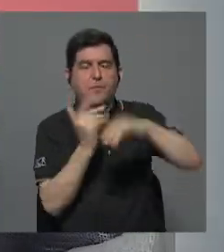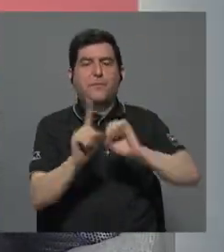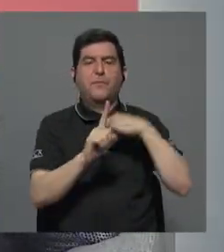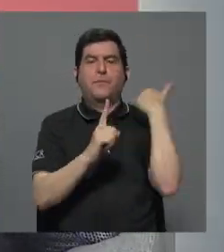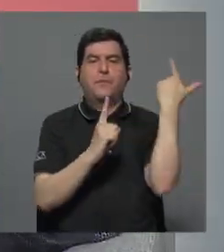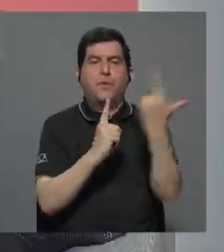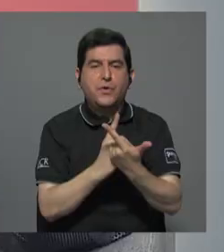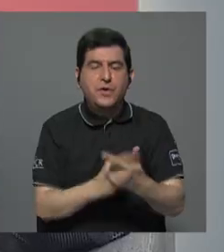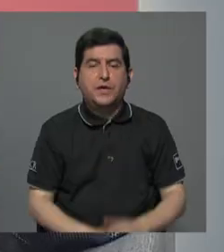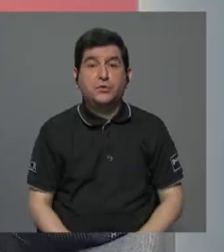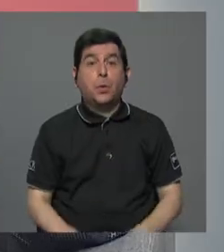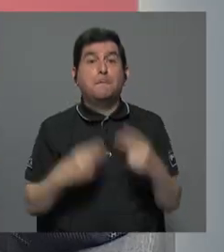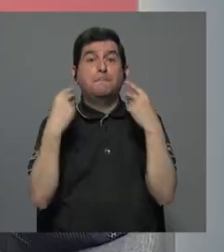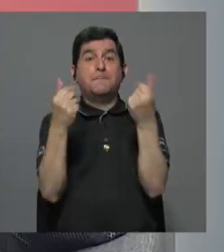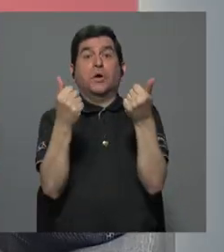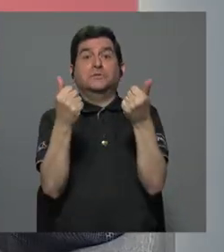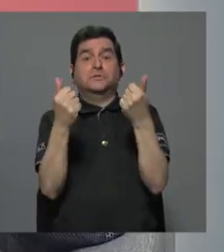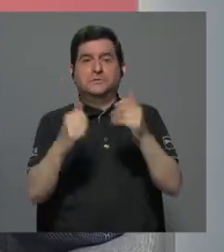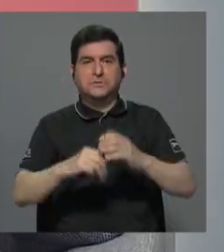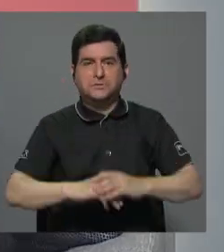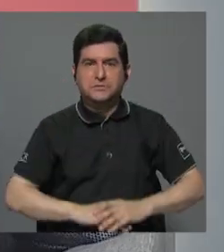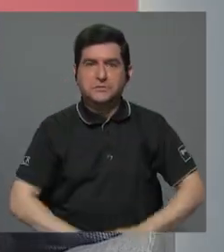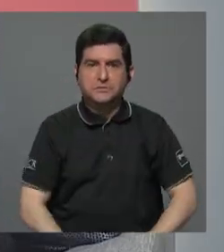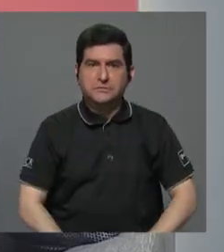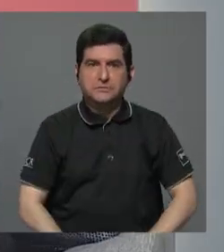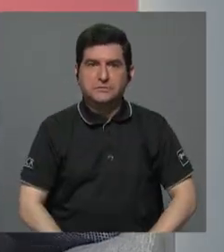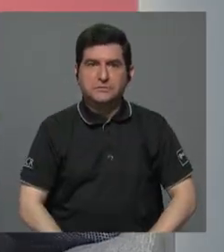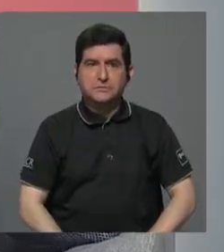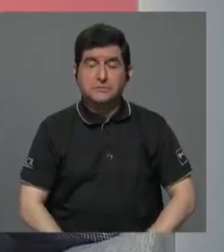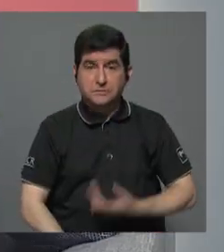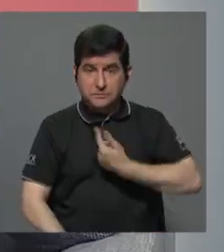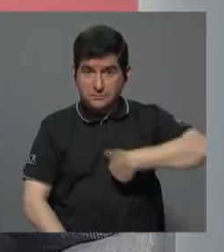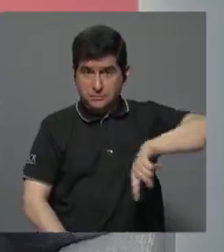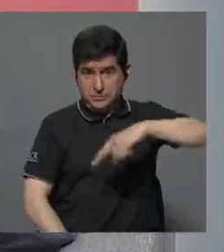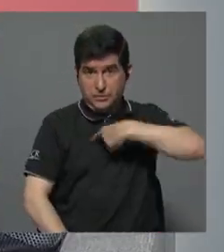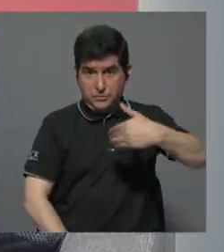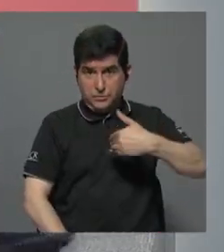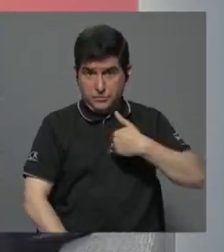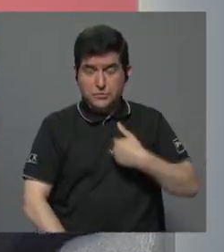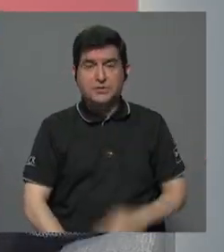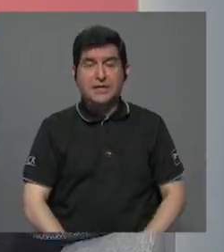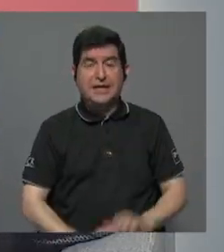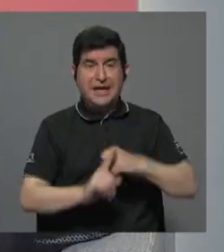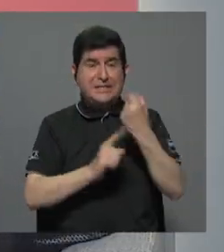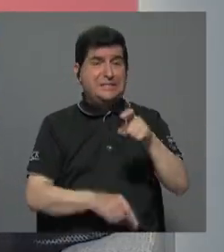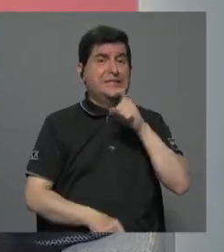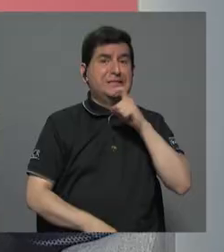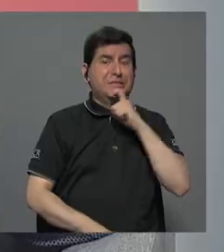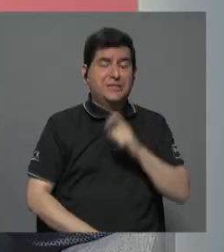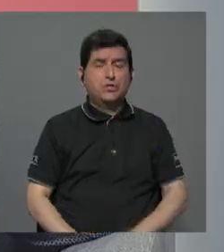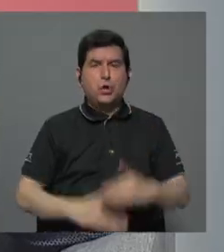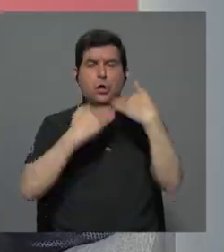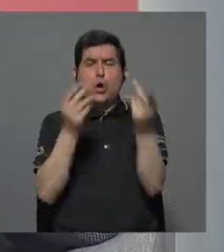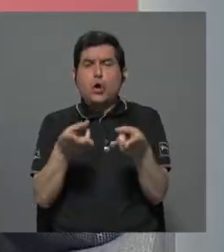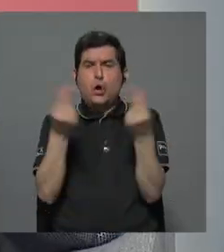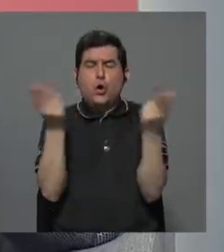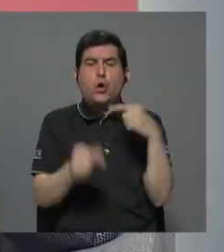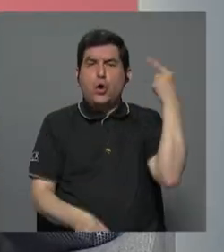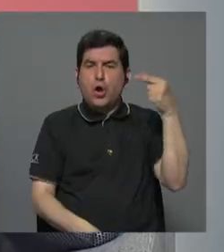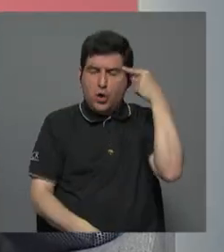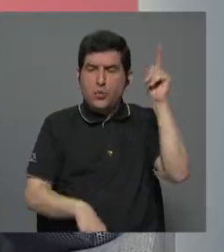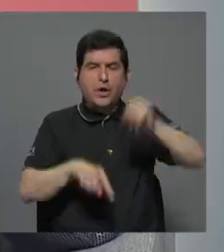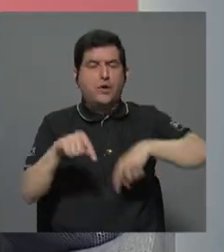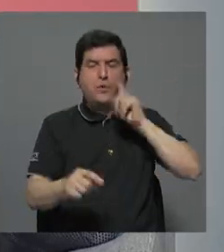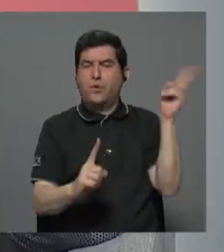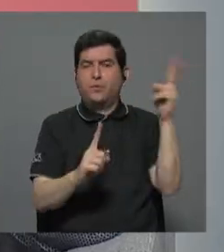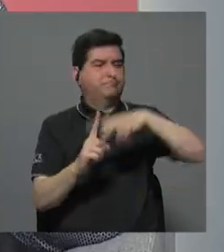con urgencia y si tenemos la soga hasta el cuello con la regla fiscal los gobiernos van a